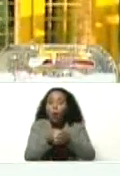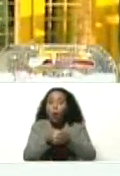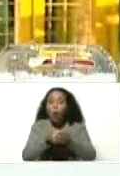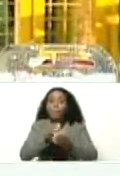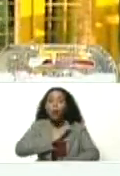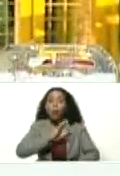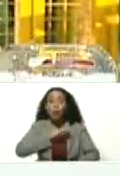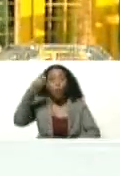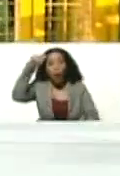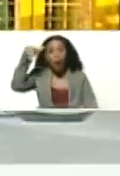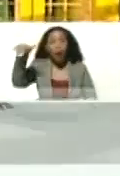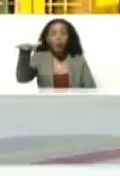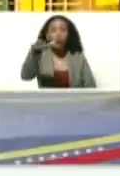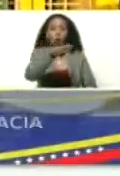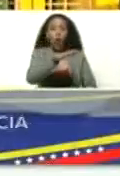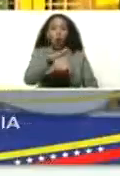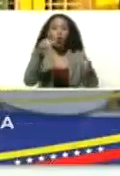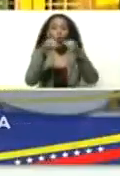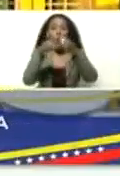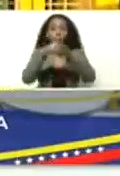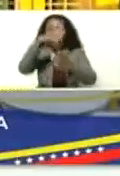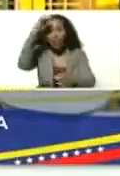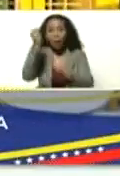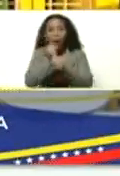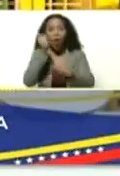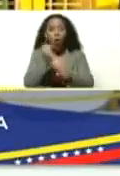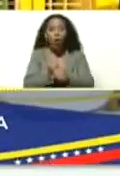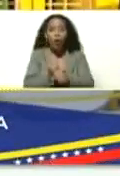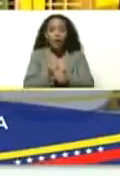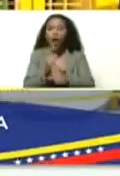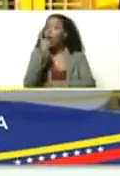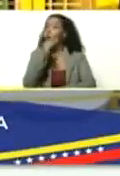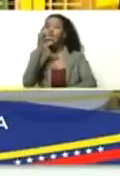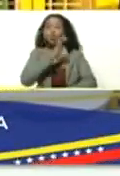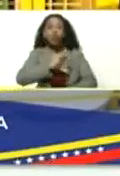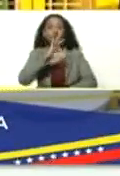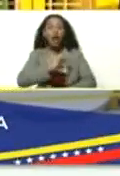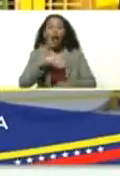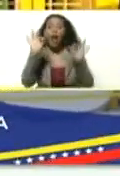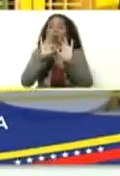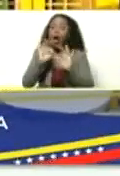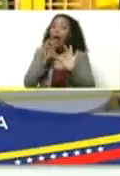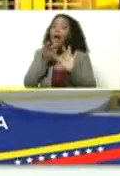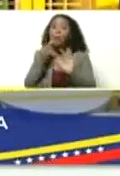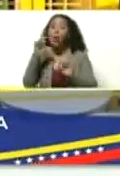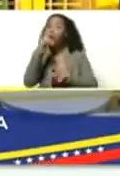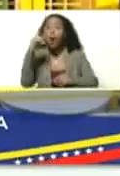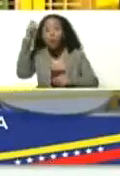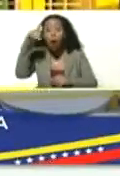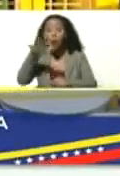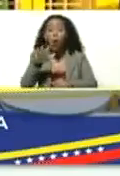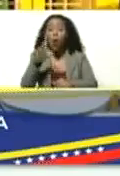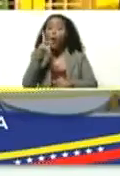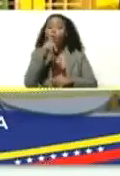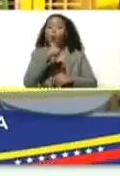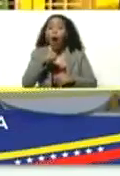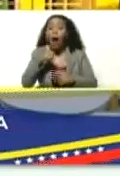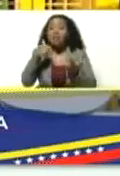pueblos, de la clase obrera. No hay socialismo sin pueblo, no hay socialismo sin clase